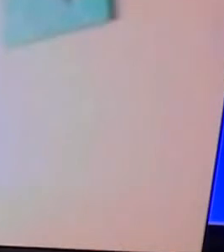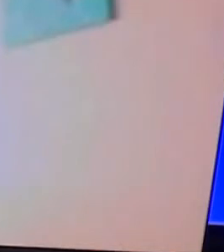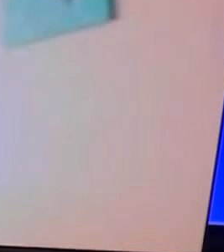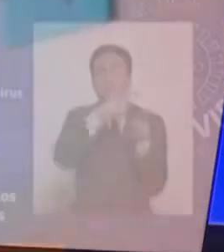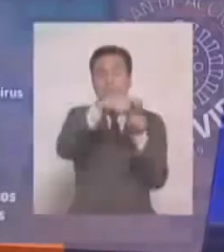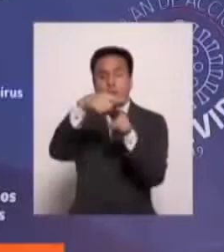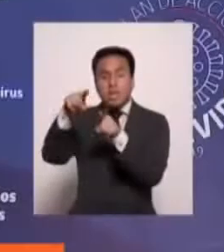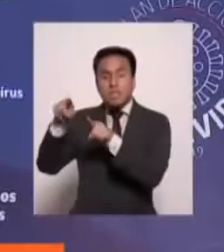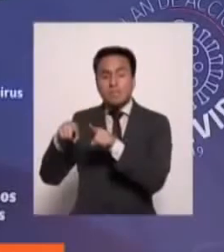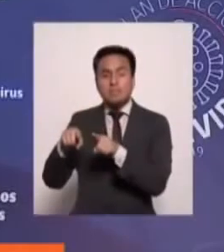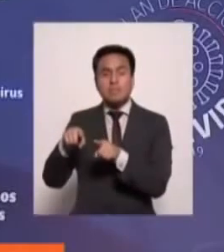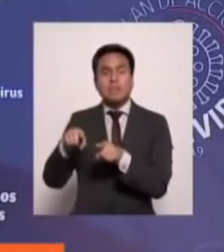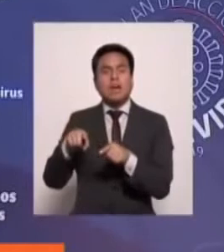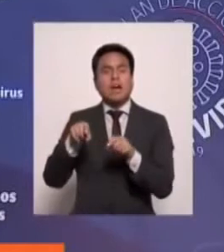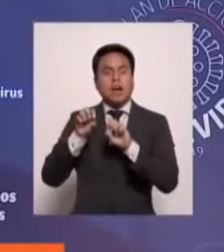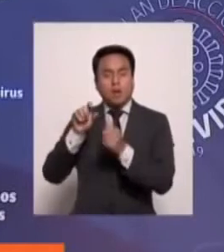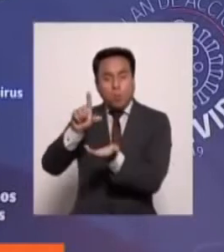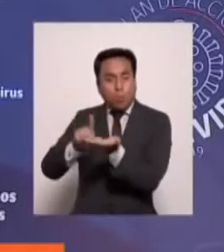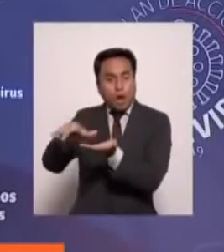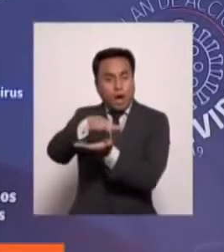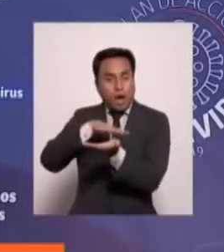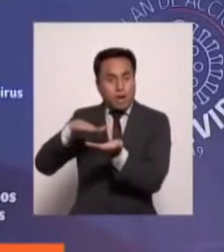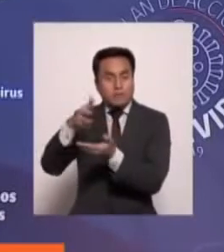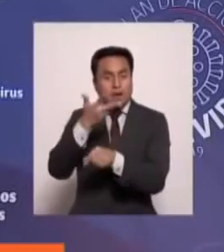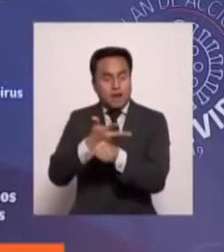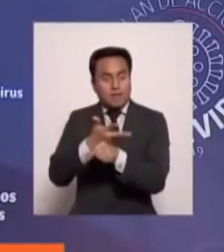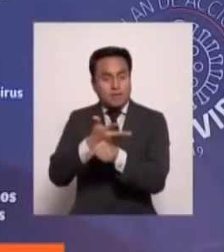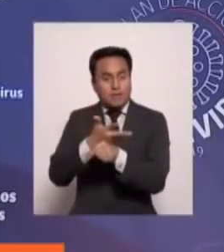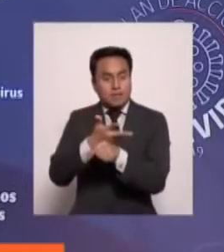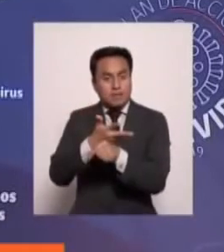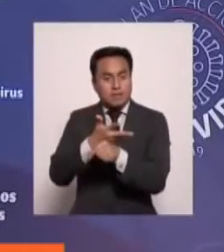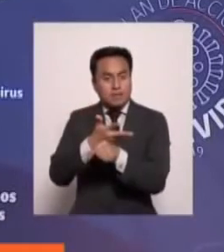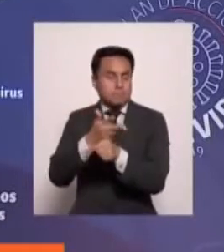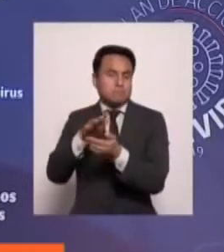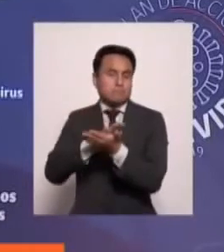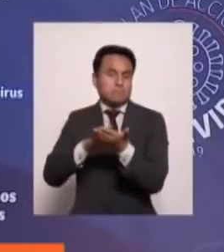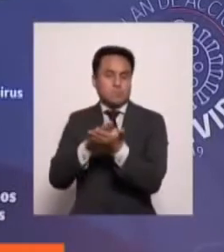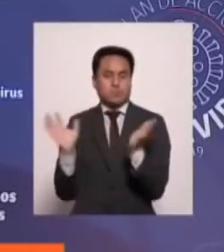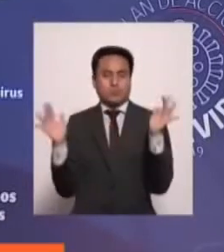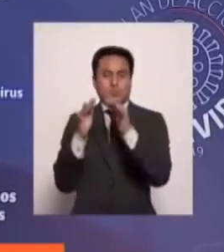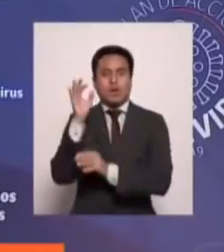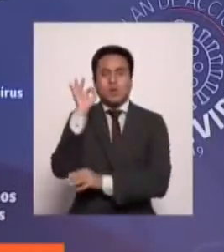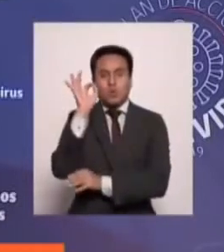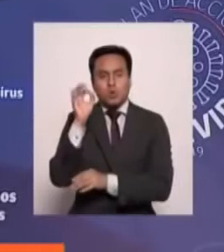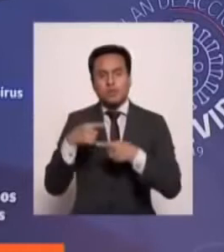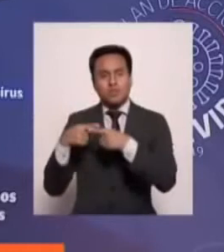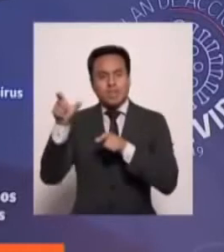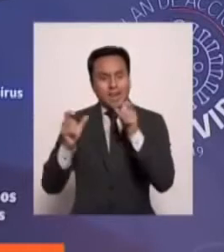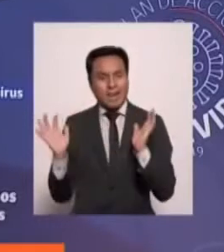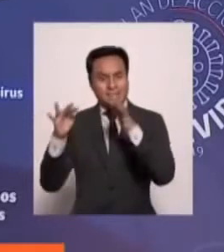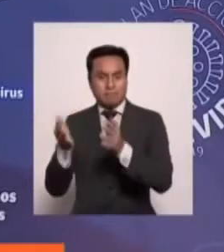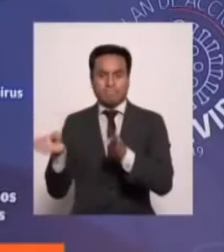Bueno, aquí no, aquí se cobra por la prueba, por el test del COVID. Tiene un monto para ser abonado. Al principio era